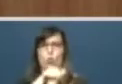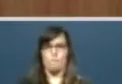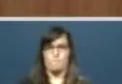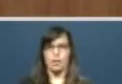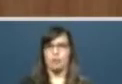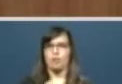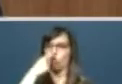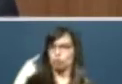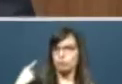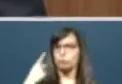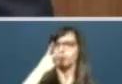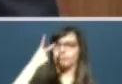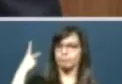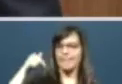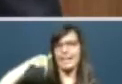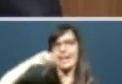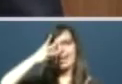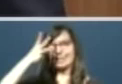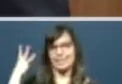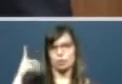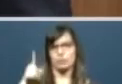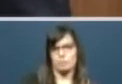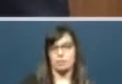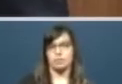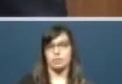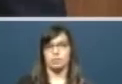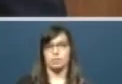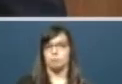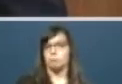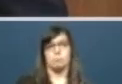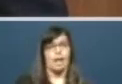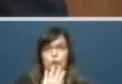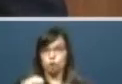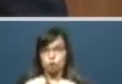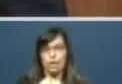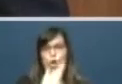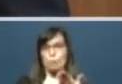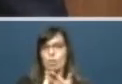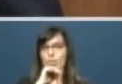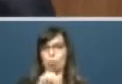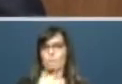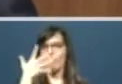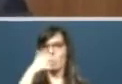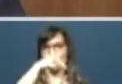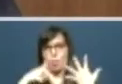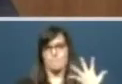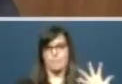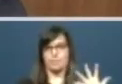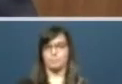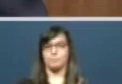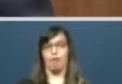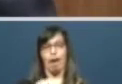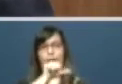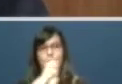sólo otras cinco comunidades pueden acreditar un esfuerzo similar el cumplimiento en años anteriores